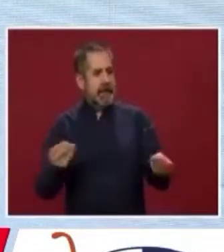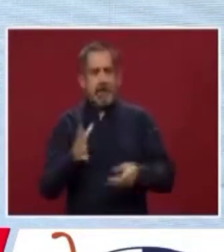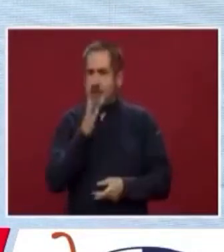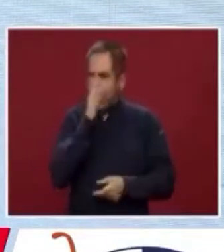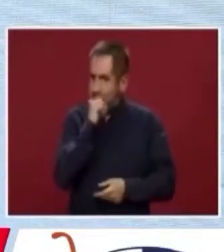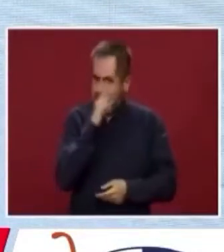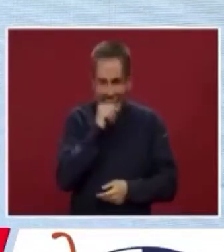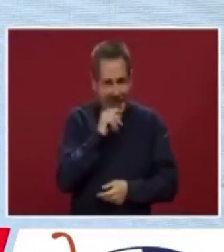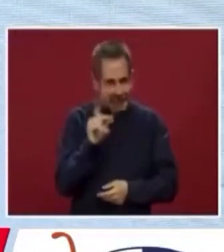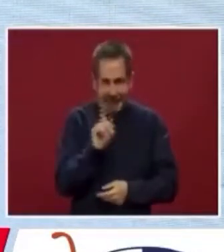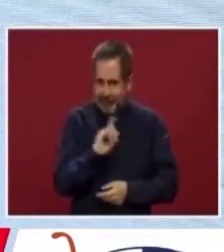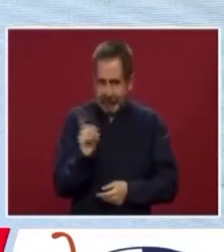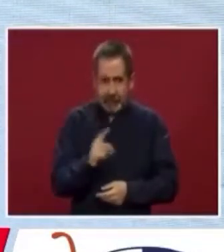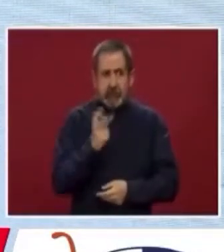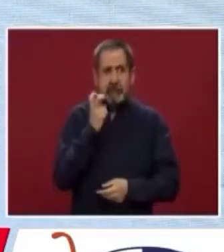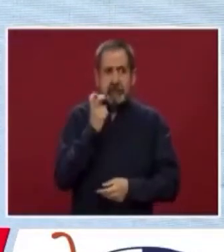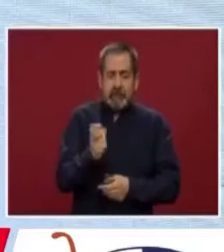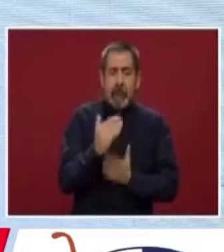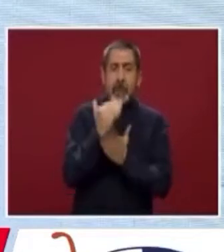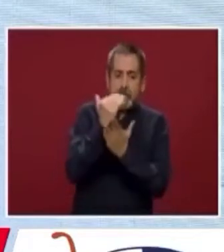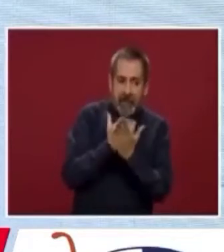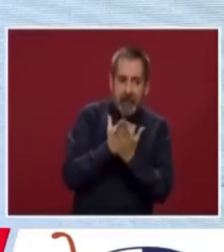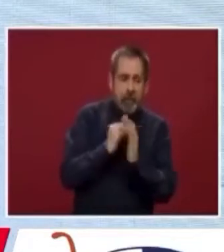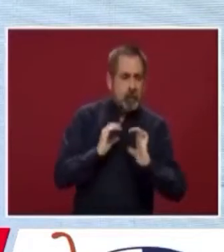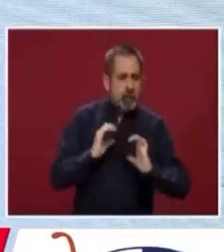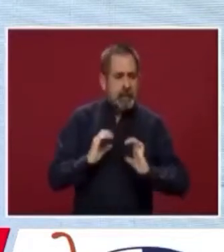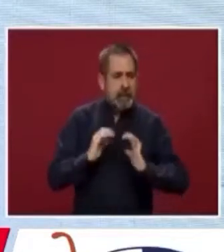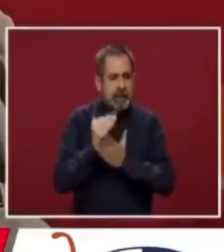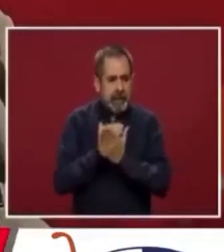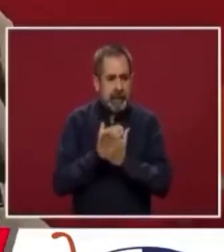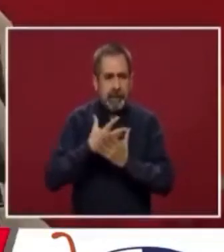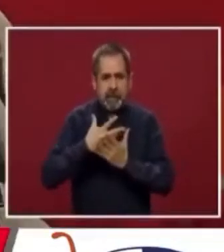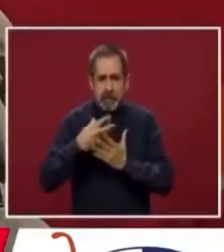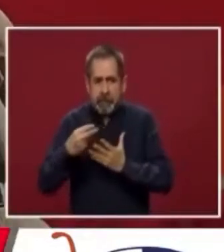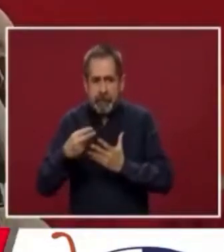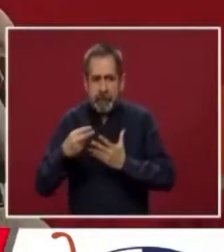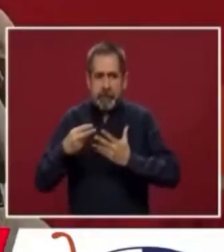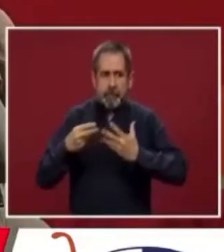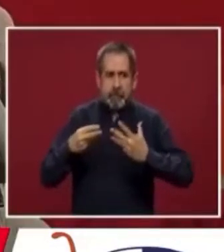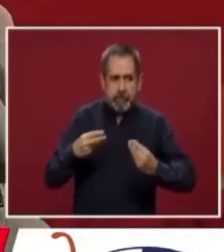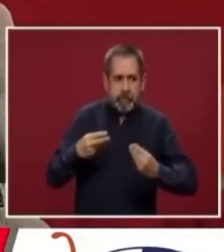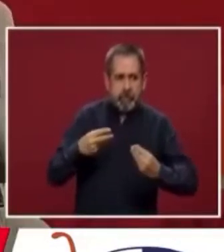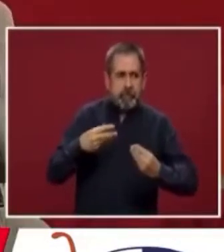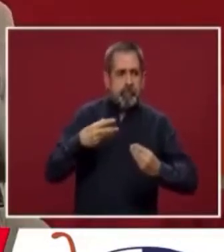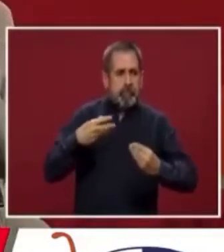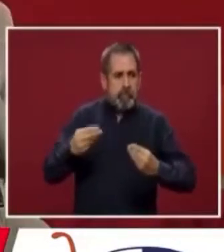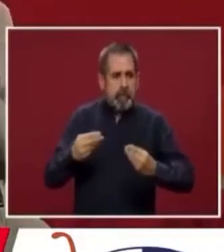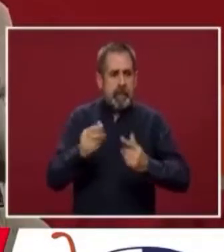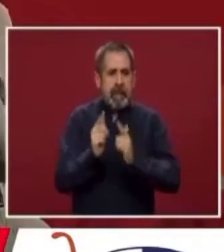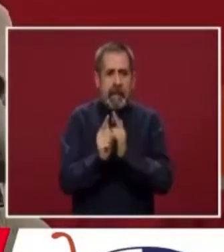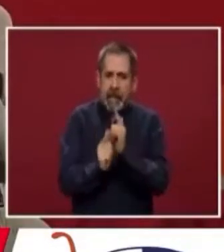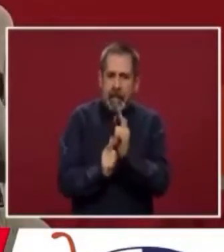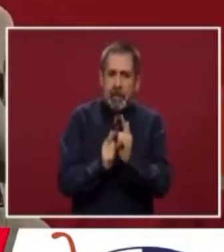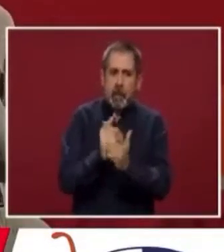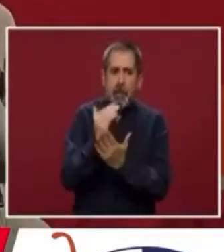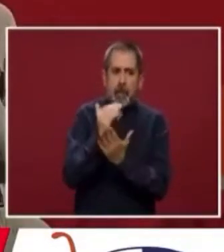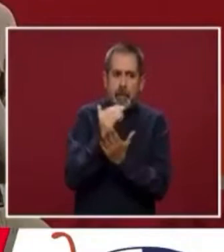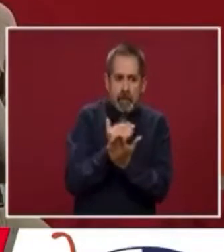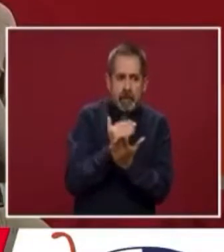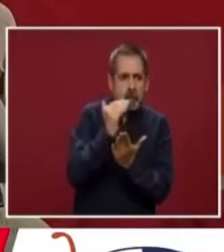puede hacer es mitigarla, reducirla, hacer que vaya más lento para que no